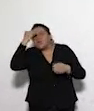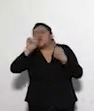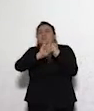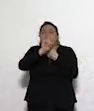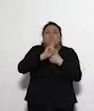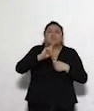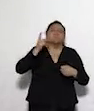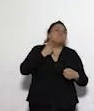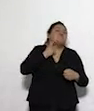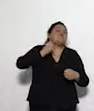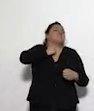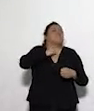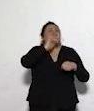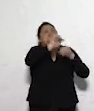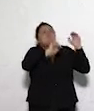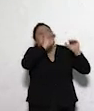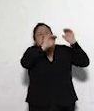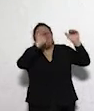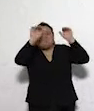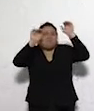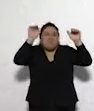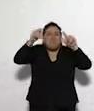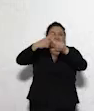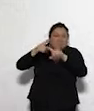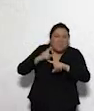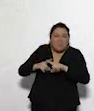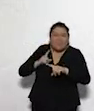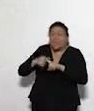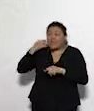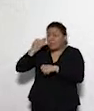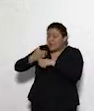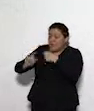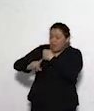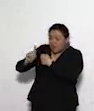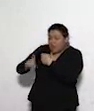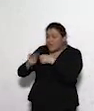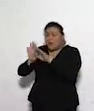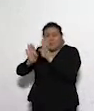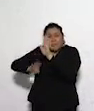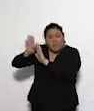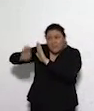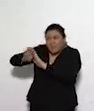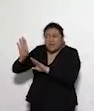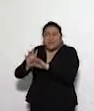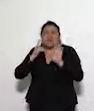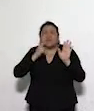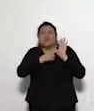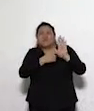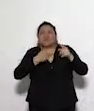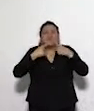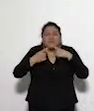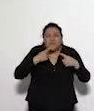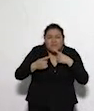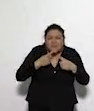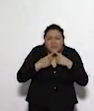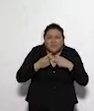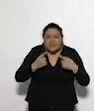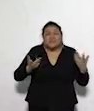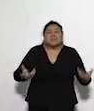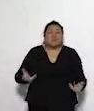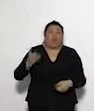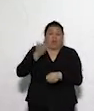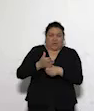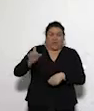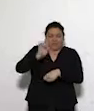y alternativas que nuestro país tiene para superar la problemática que enfrenta en materia de seguridad y justicia. Este espacio que